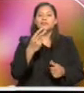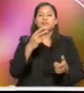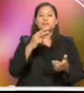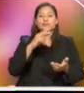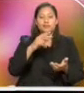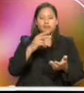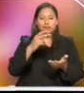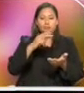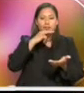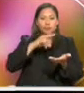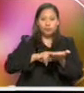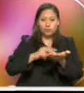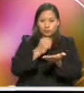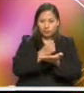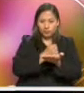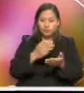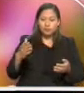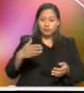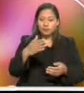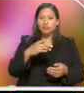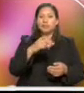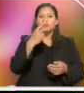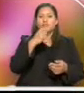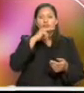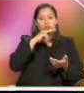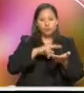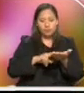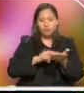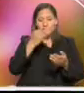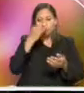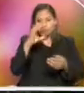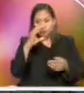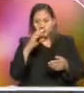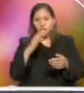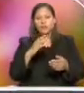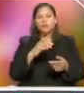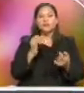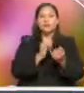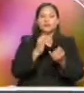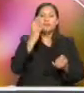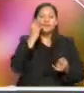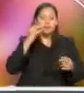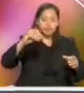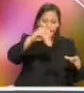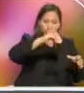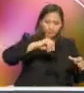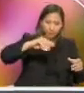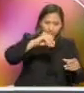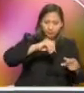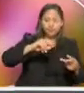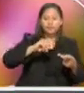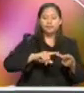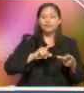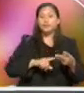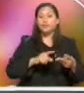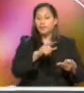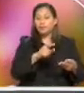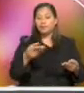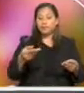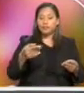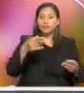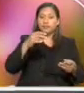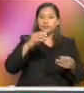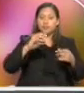este guacamole con surimi un aguacate, 2 cucharadas de cilantro picado, 2 cucharadas de jugo de limón. También vamos a necesitar una